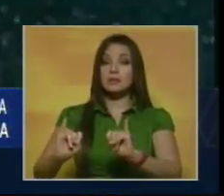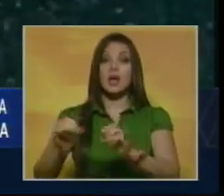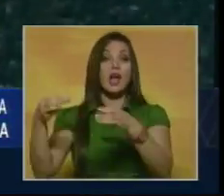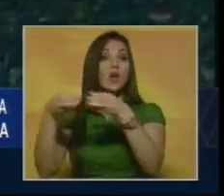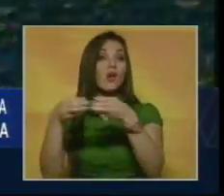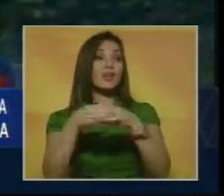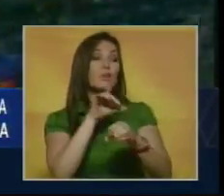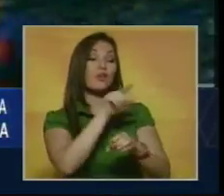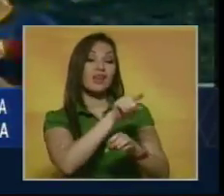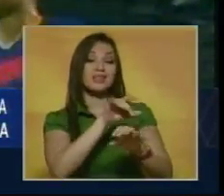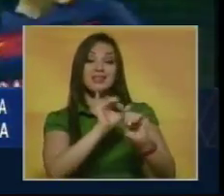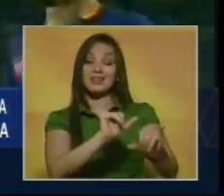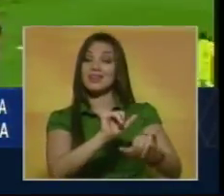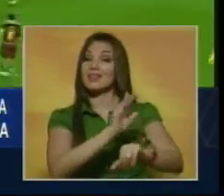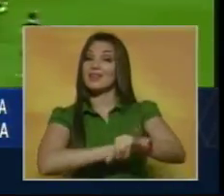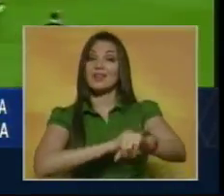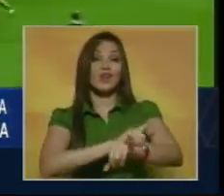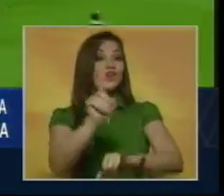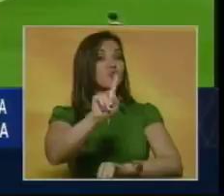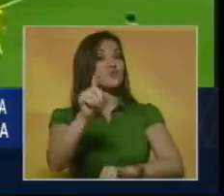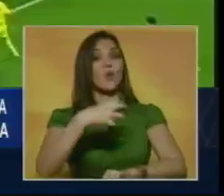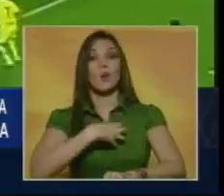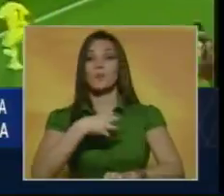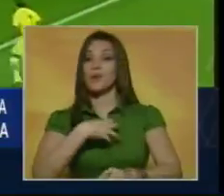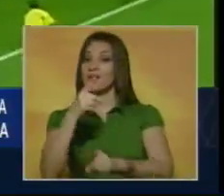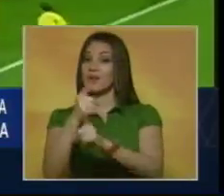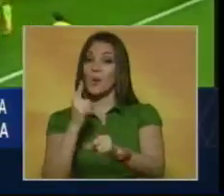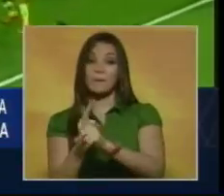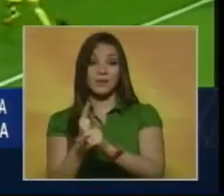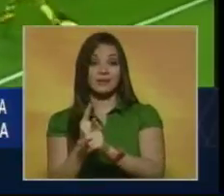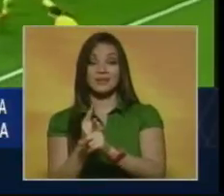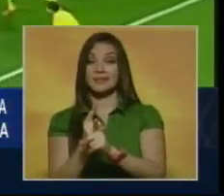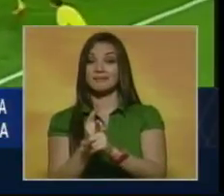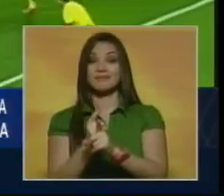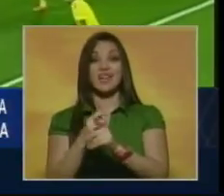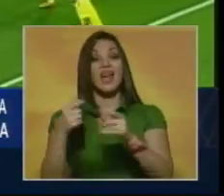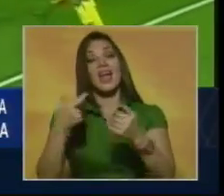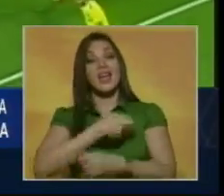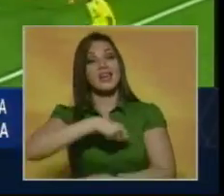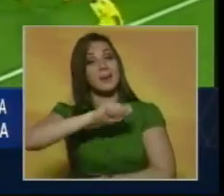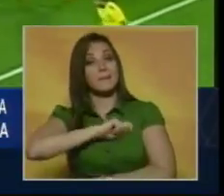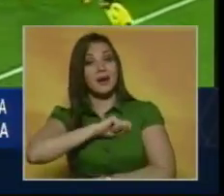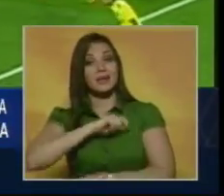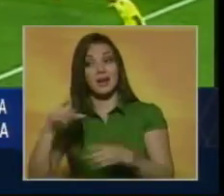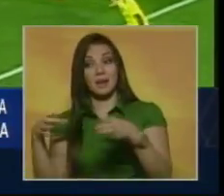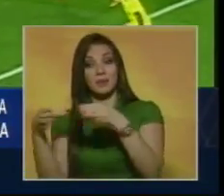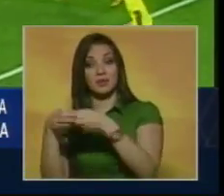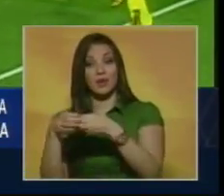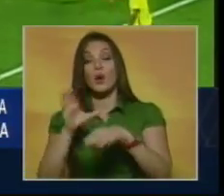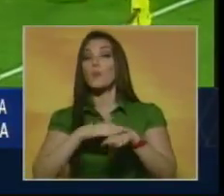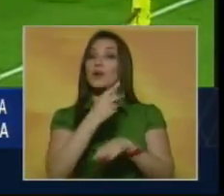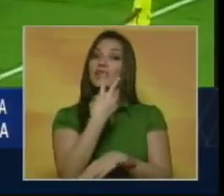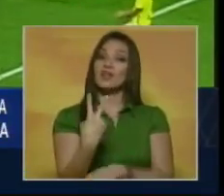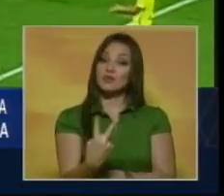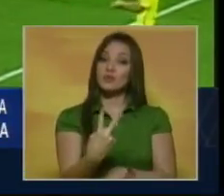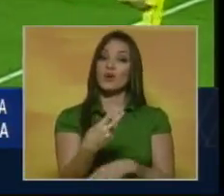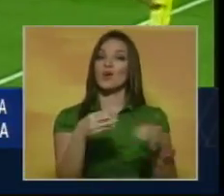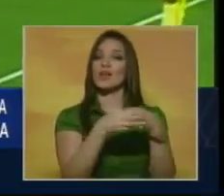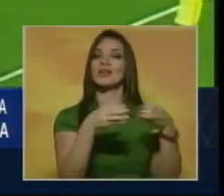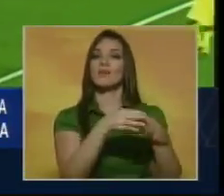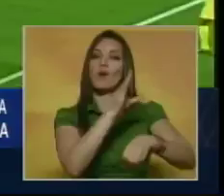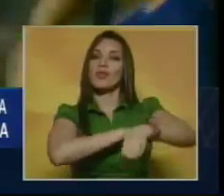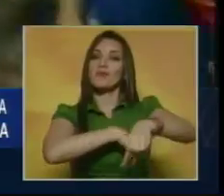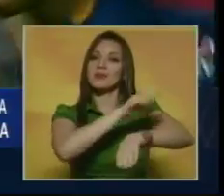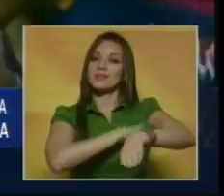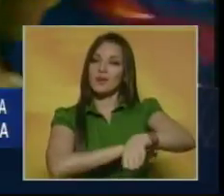de ese territorio no podrían competir en los campeonatos españoles, medida que involucra a los 2 equipos catalanes de primera